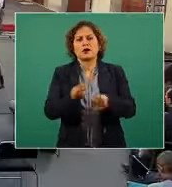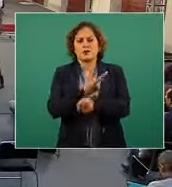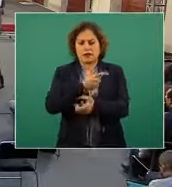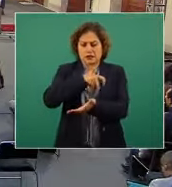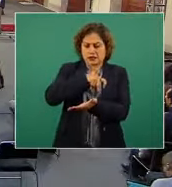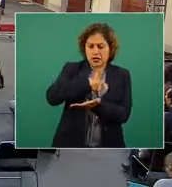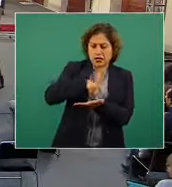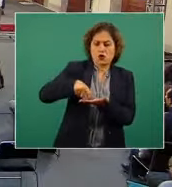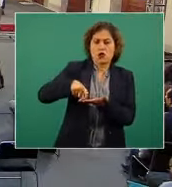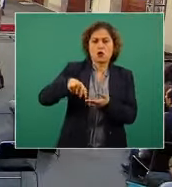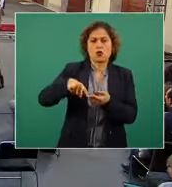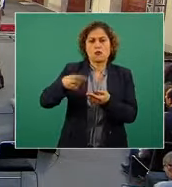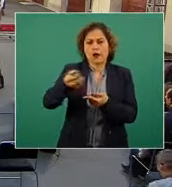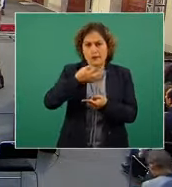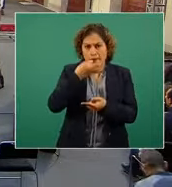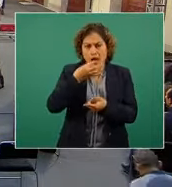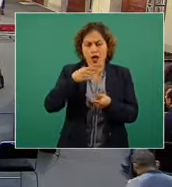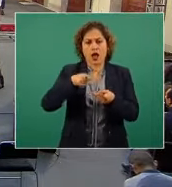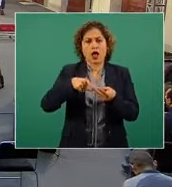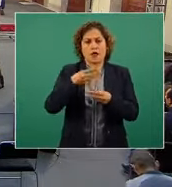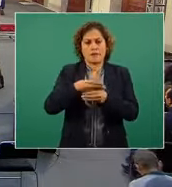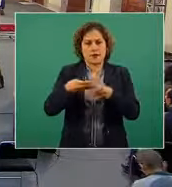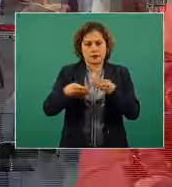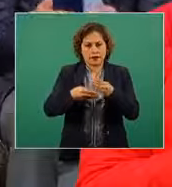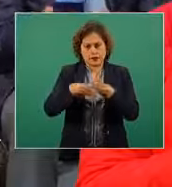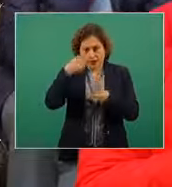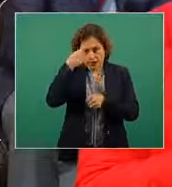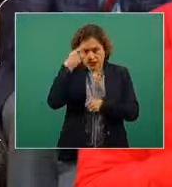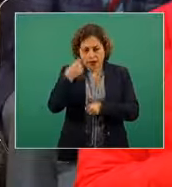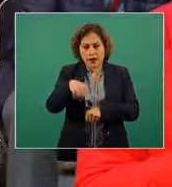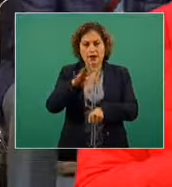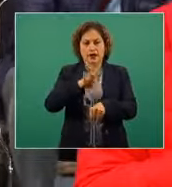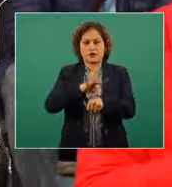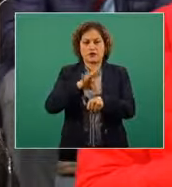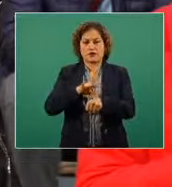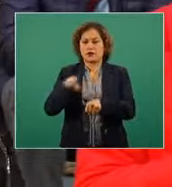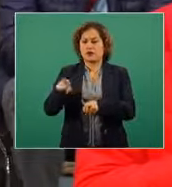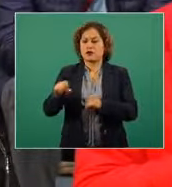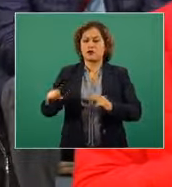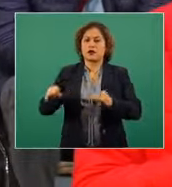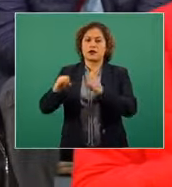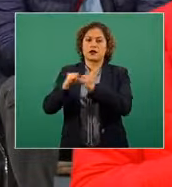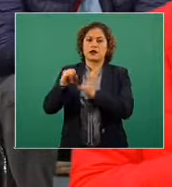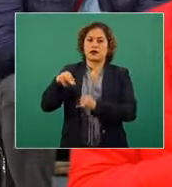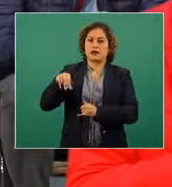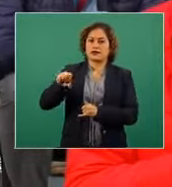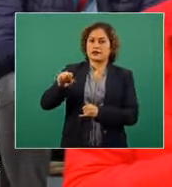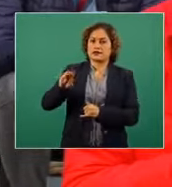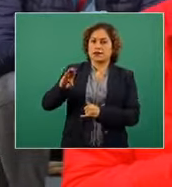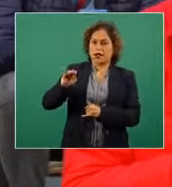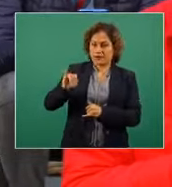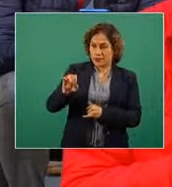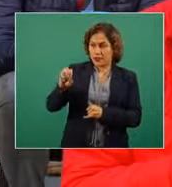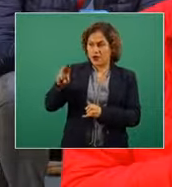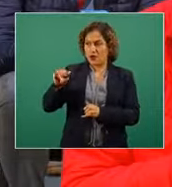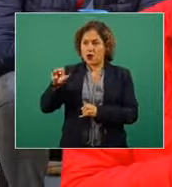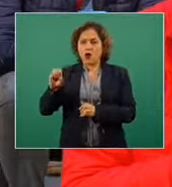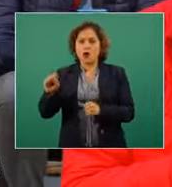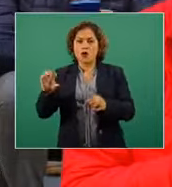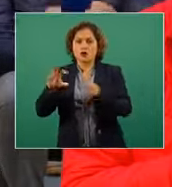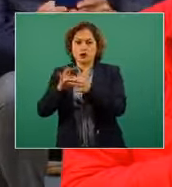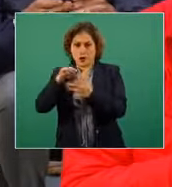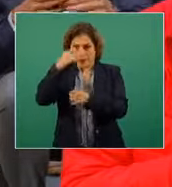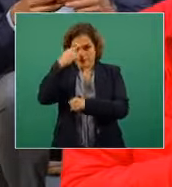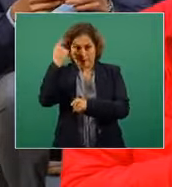insumos médicos vía Insabi UNOPS para resolver justamente este asunto del abasto?